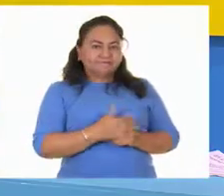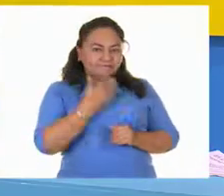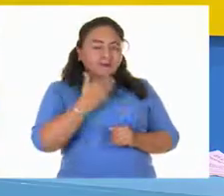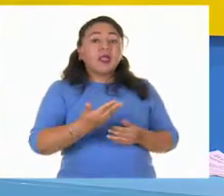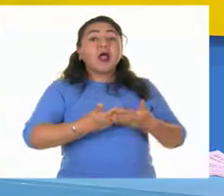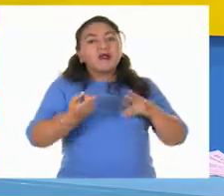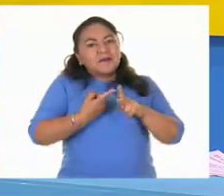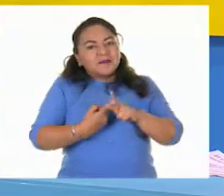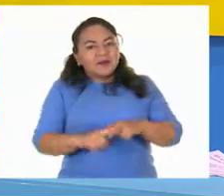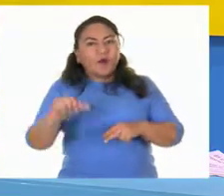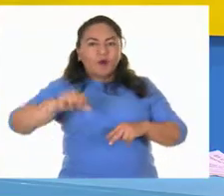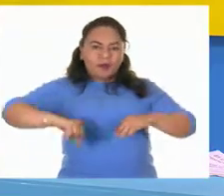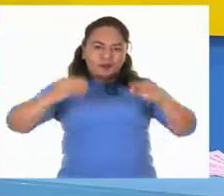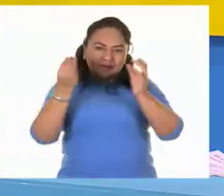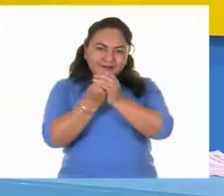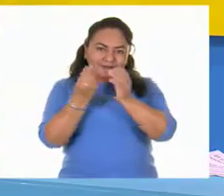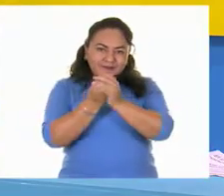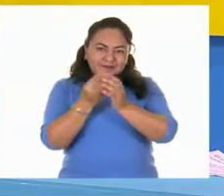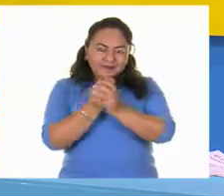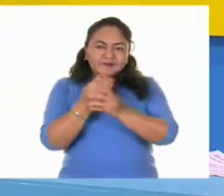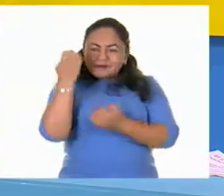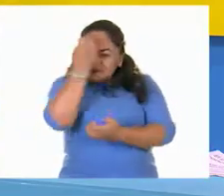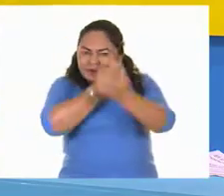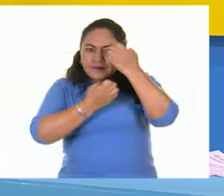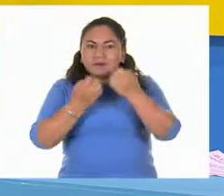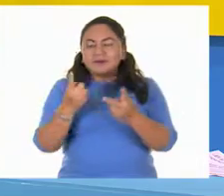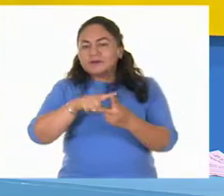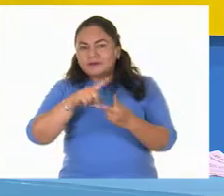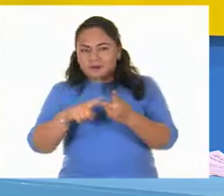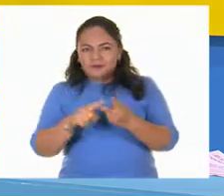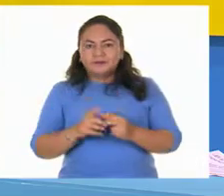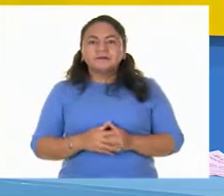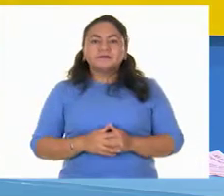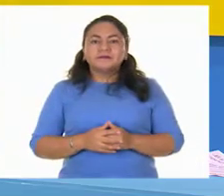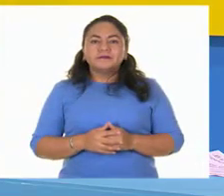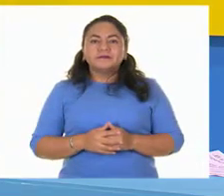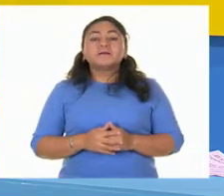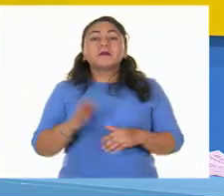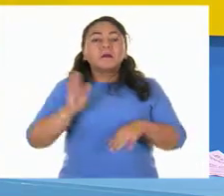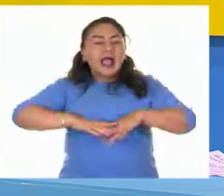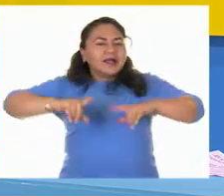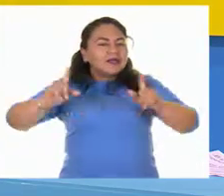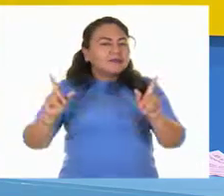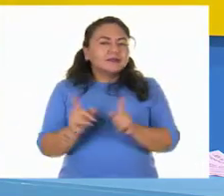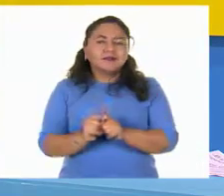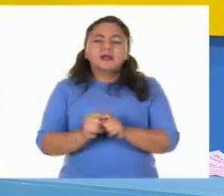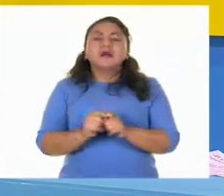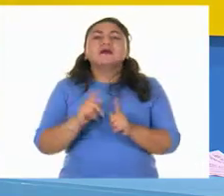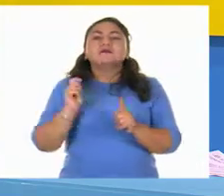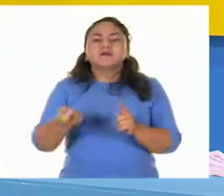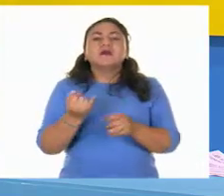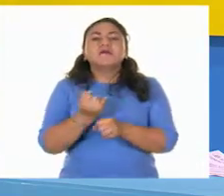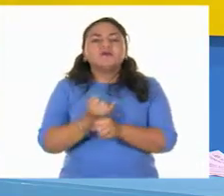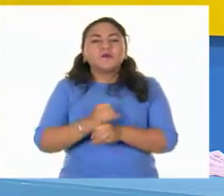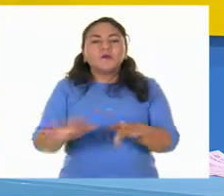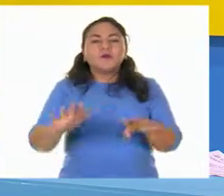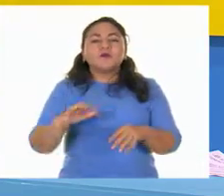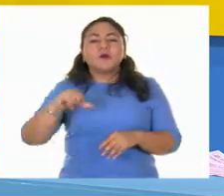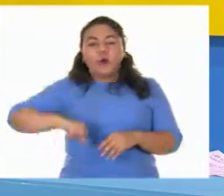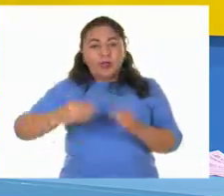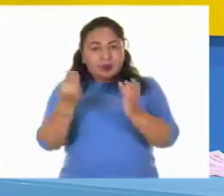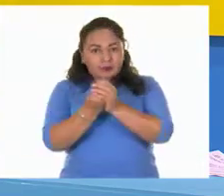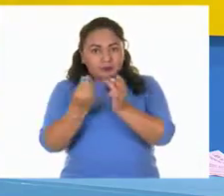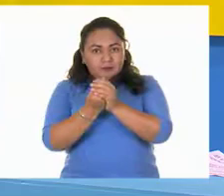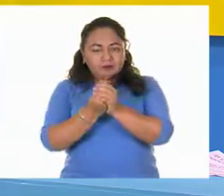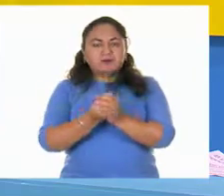entonces, empecemos con la clase para que podamos analizar ambas medidas. Para sintetizar la información principal de esta sesión, vamos a